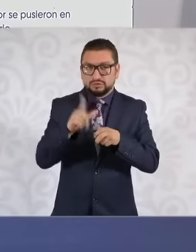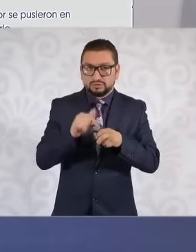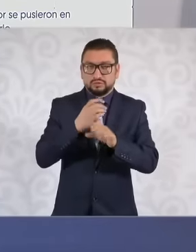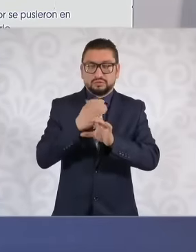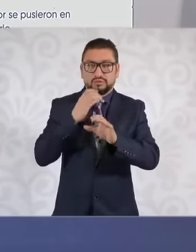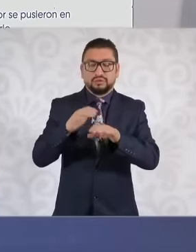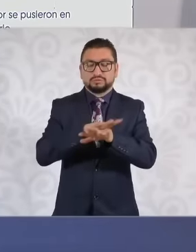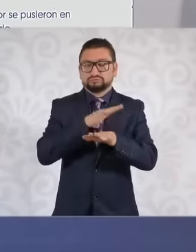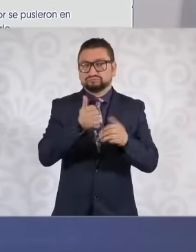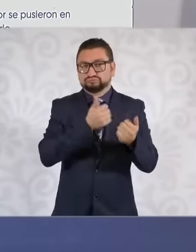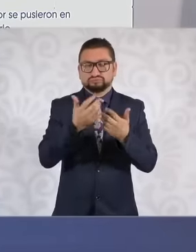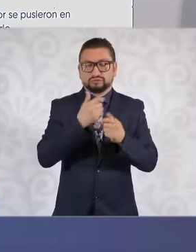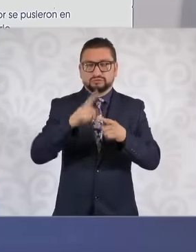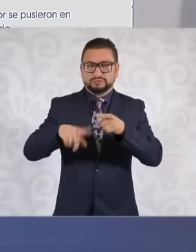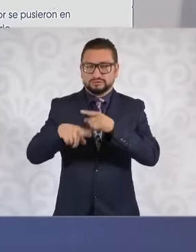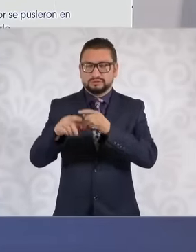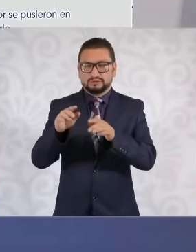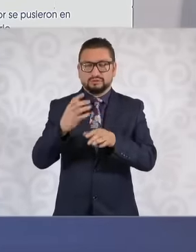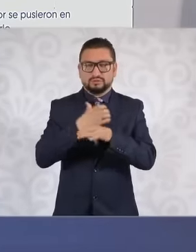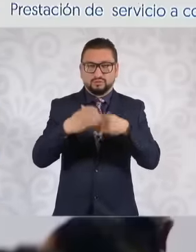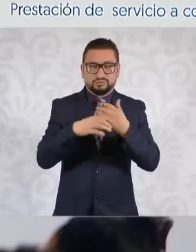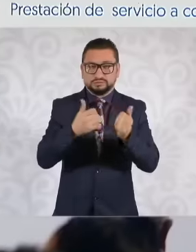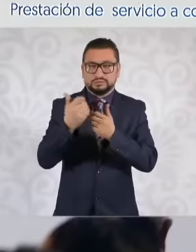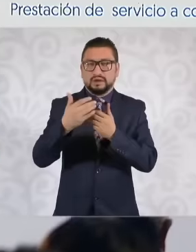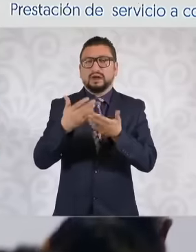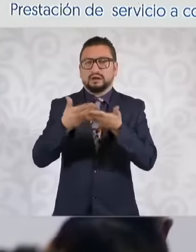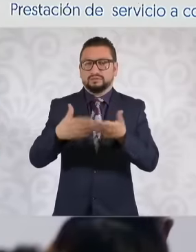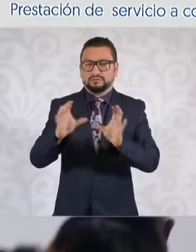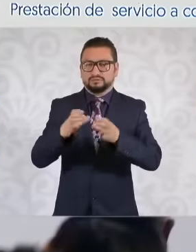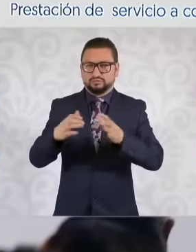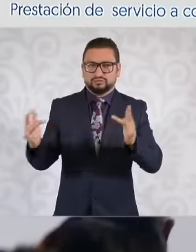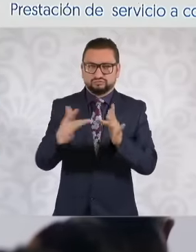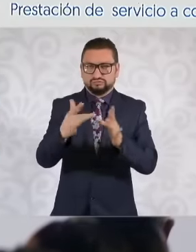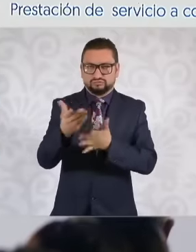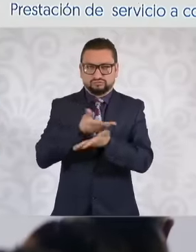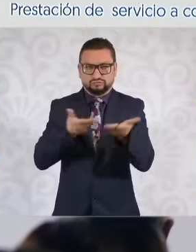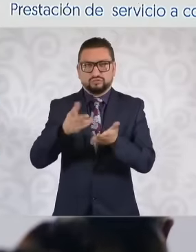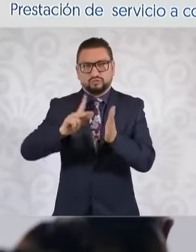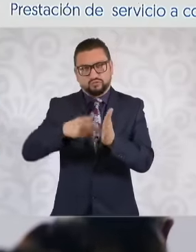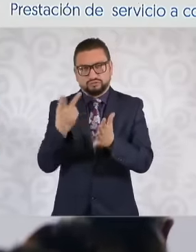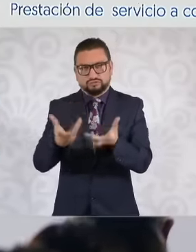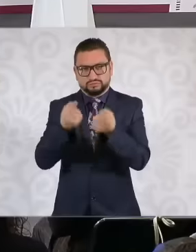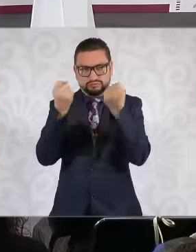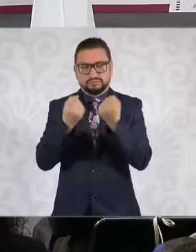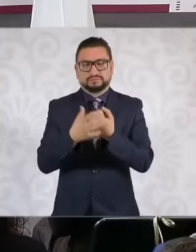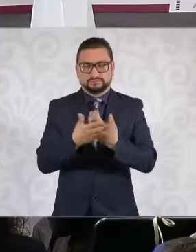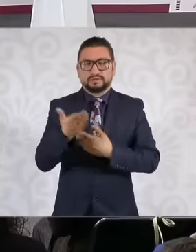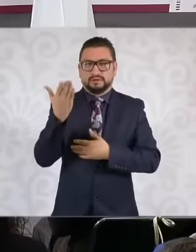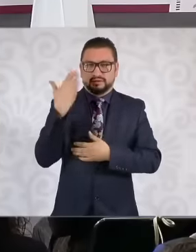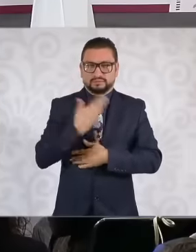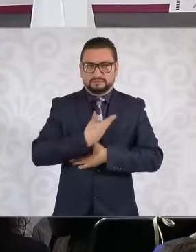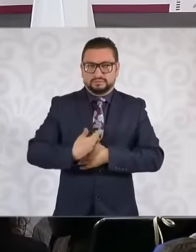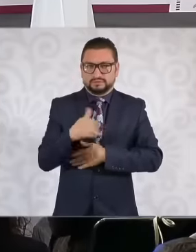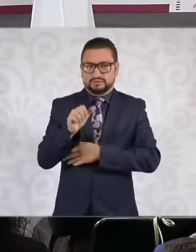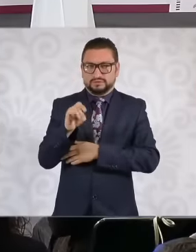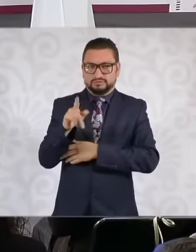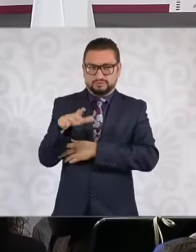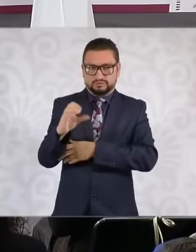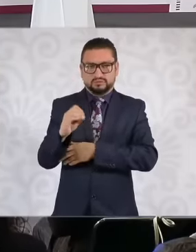conectadas. Esto permite recuperar la conectividad de estas comunidades. Con el presidente López Obrador